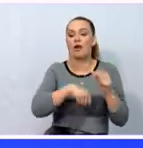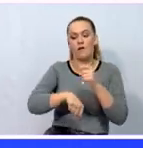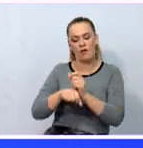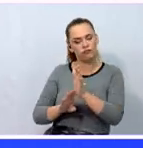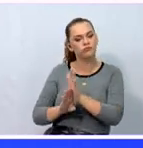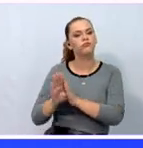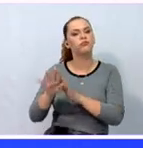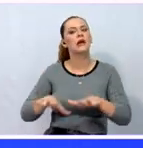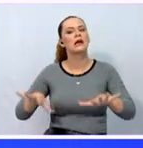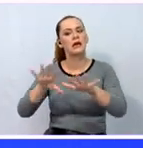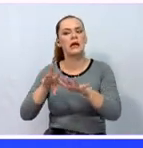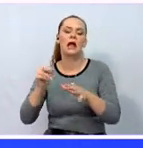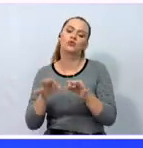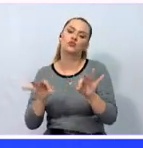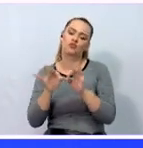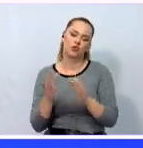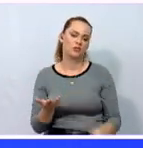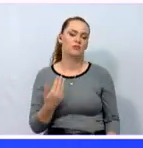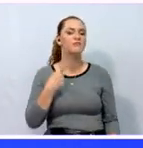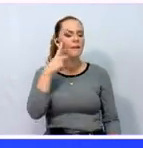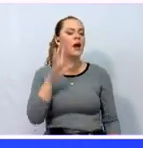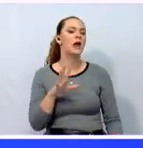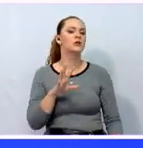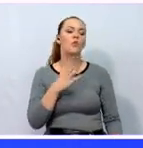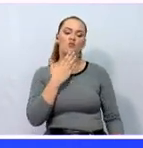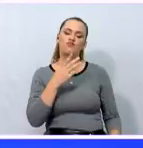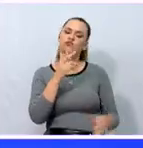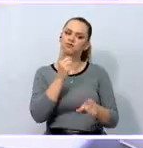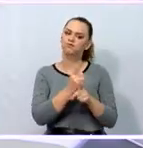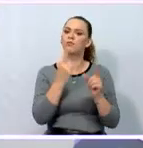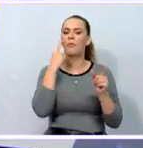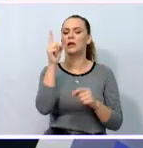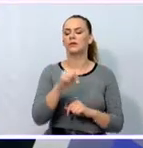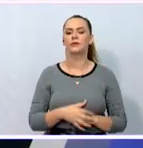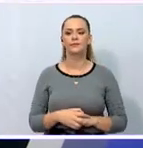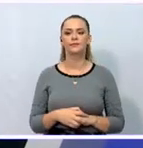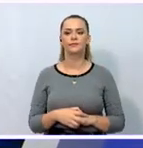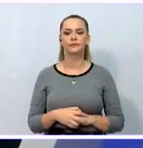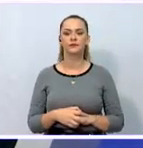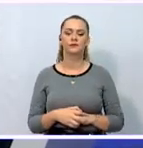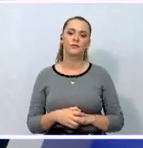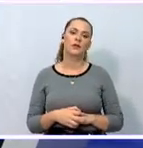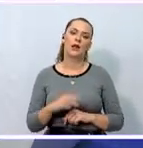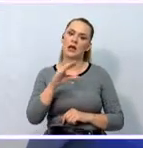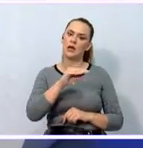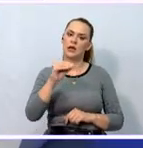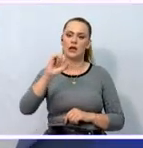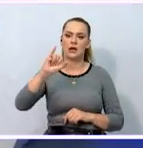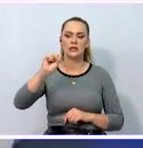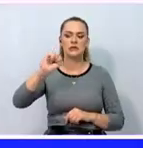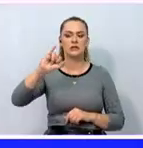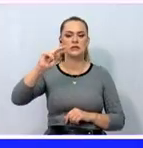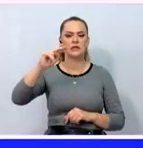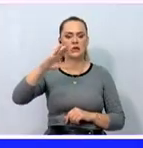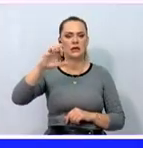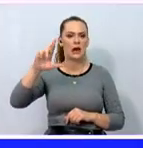futbolístico y en el escenario que eso no es menor en estas instancias me parece que es un muy aprobado para Saprissa sí Tomás monte y Sinclair verdad O sea que